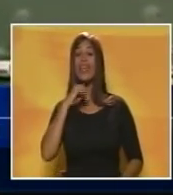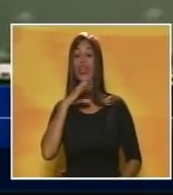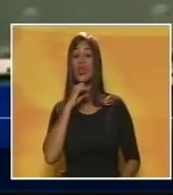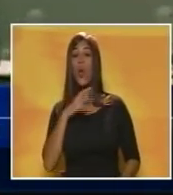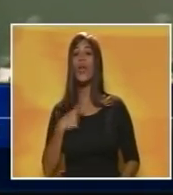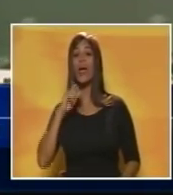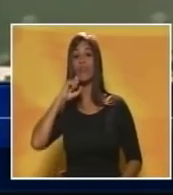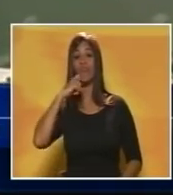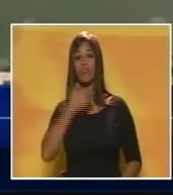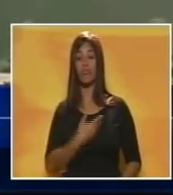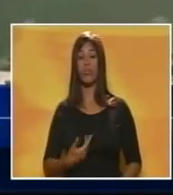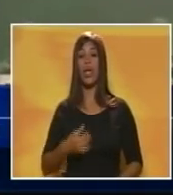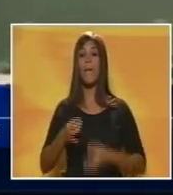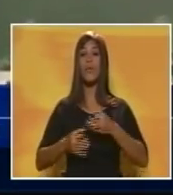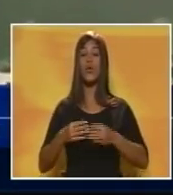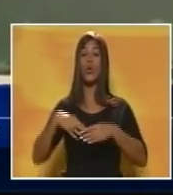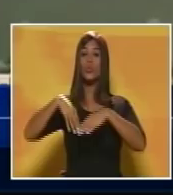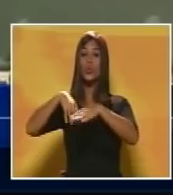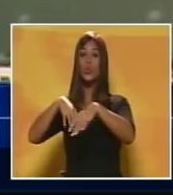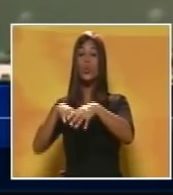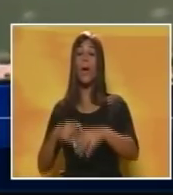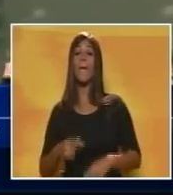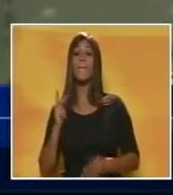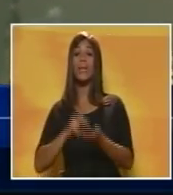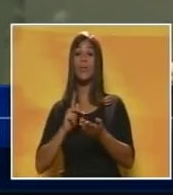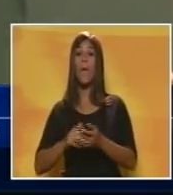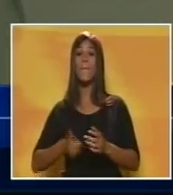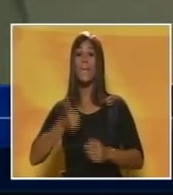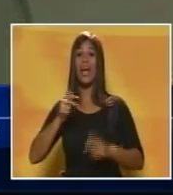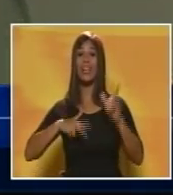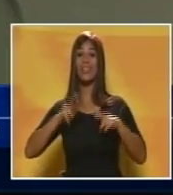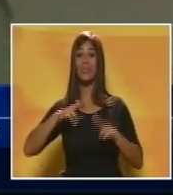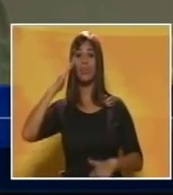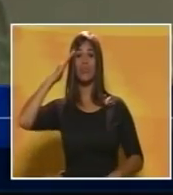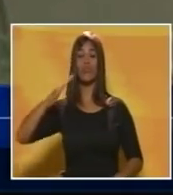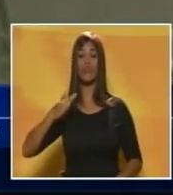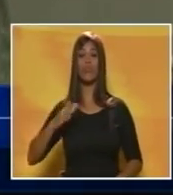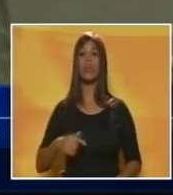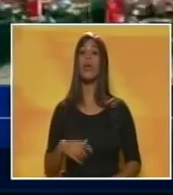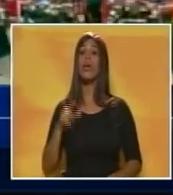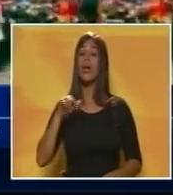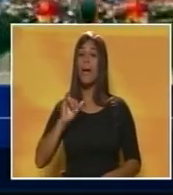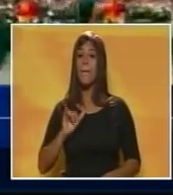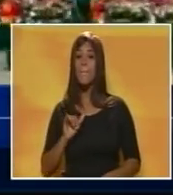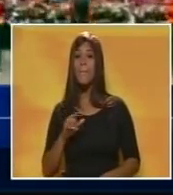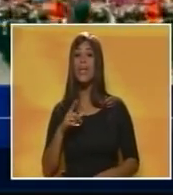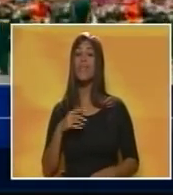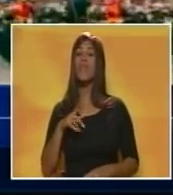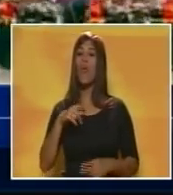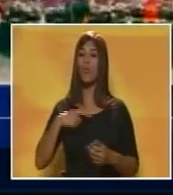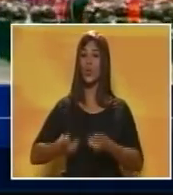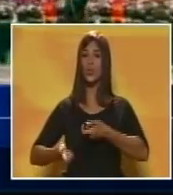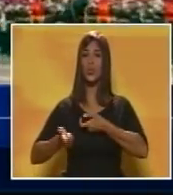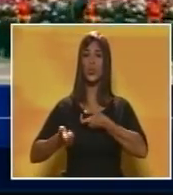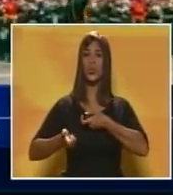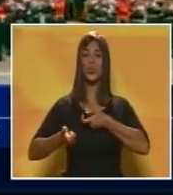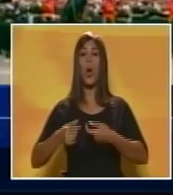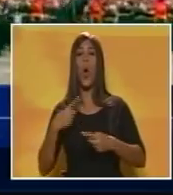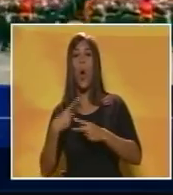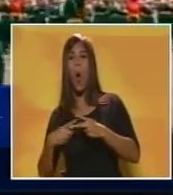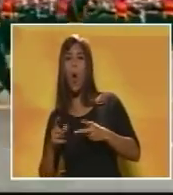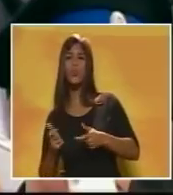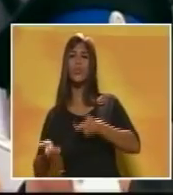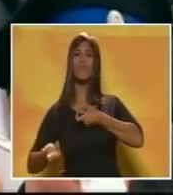presidió una parada militar en la que participaron más de 13.000 soldados que estuvieron acompañados de armamento pesado como los